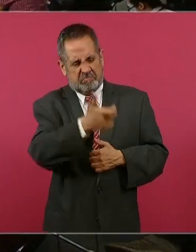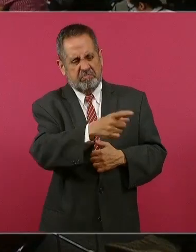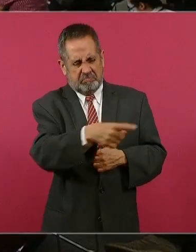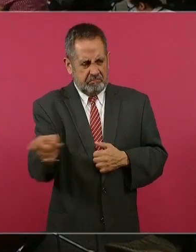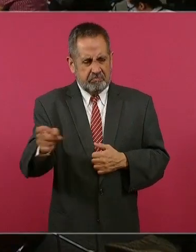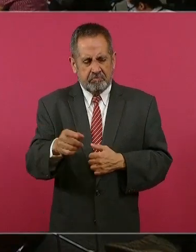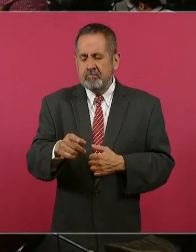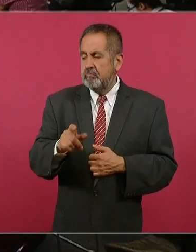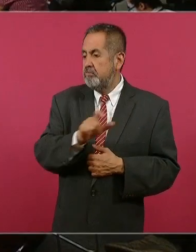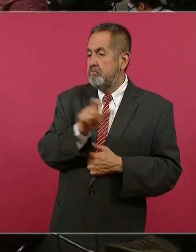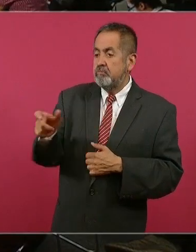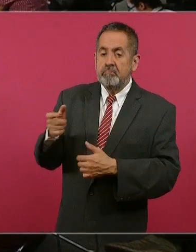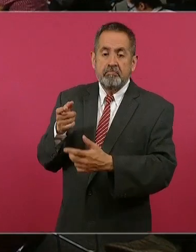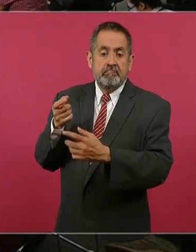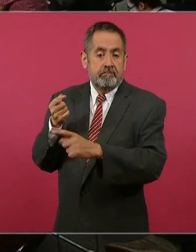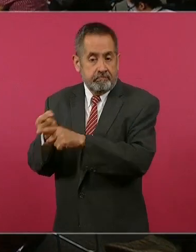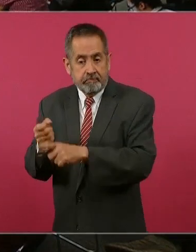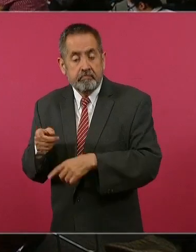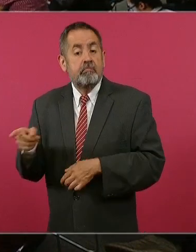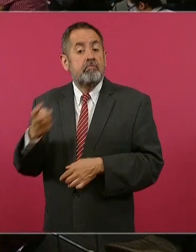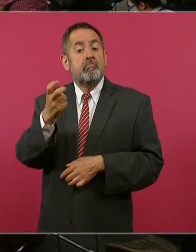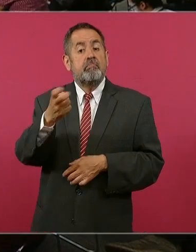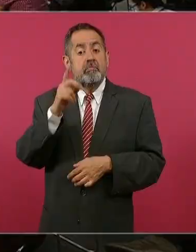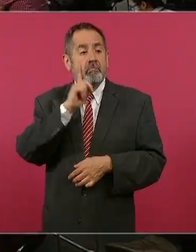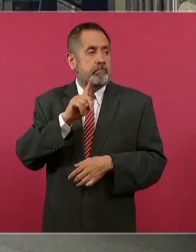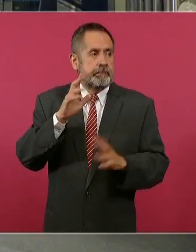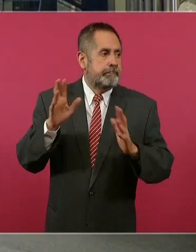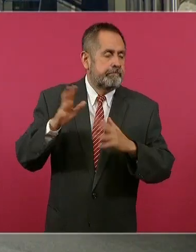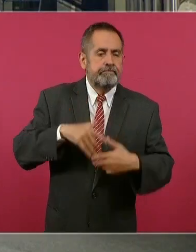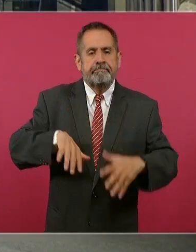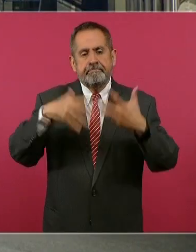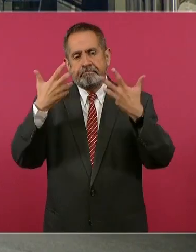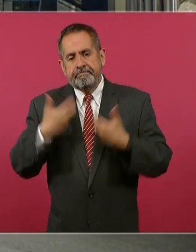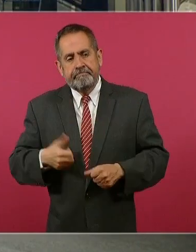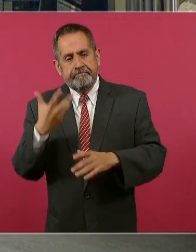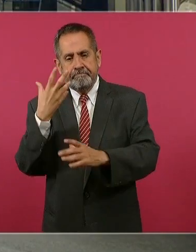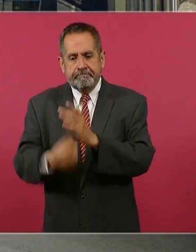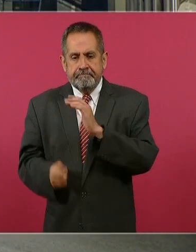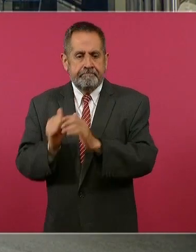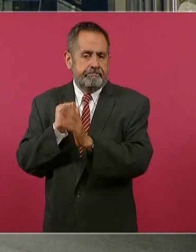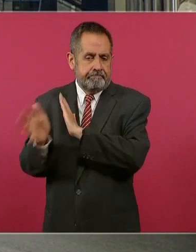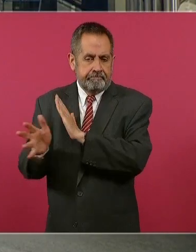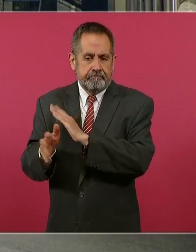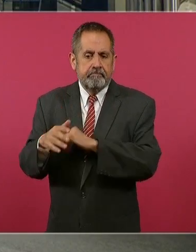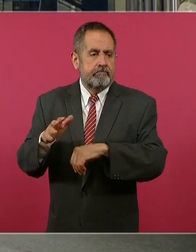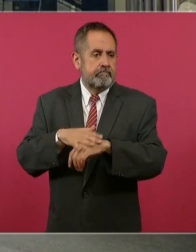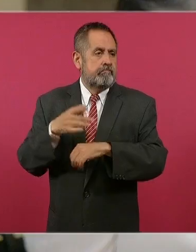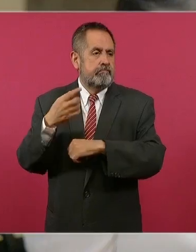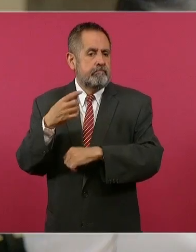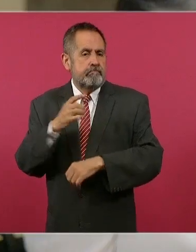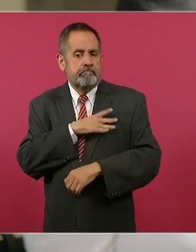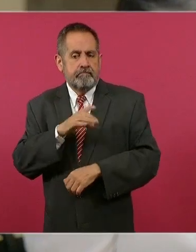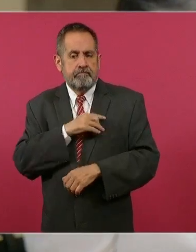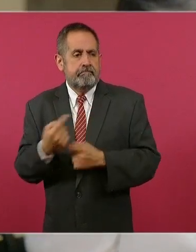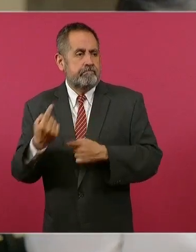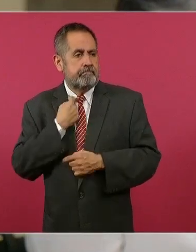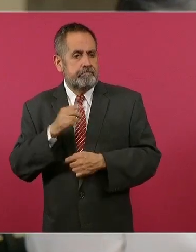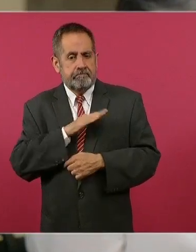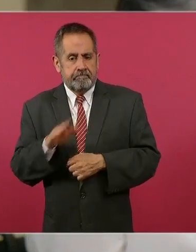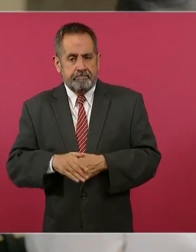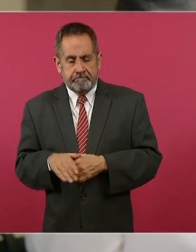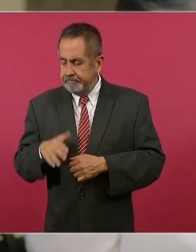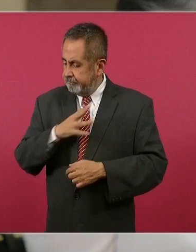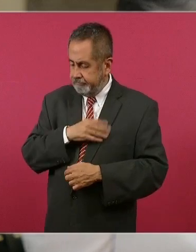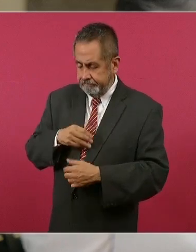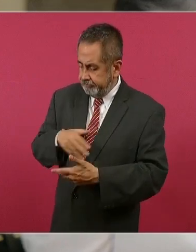Por ello, la mujer tuvo que dejar su hogar por temor a ser asesinada y sus nietos. Ante